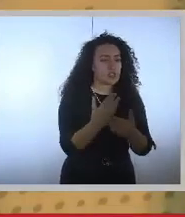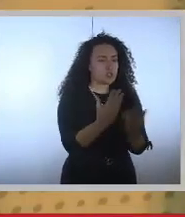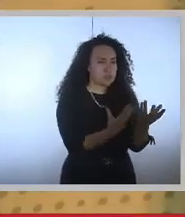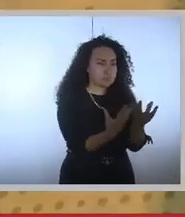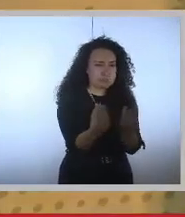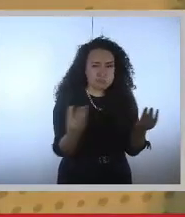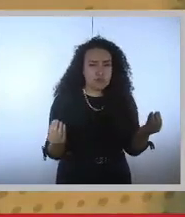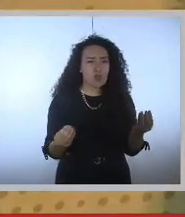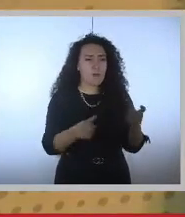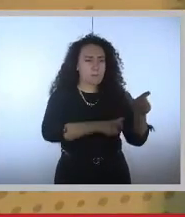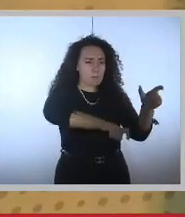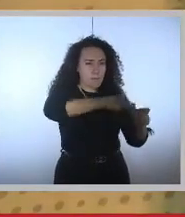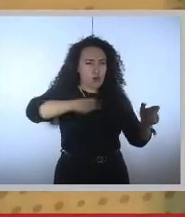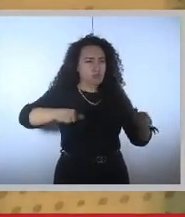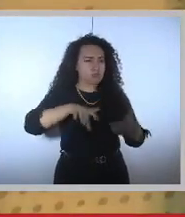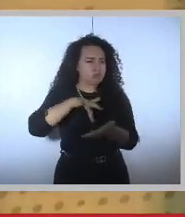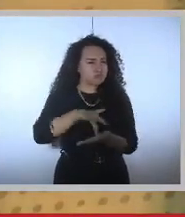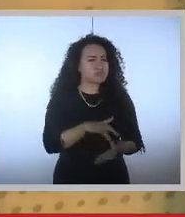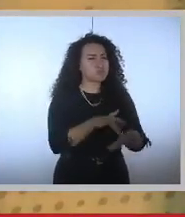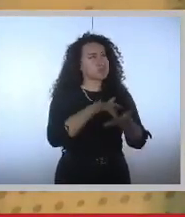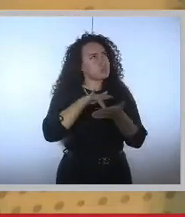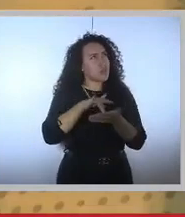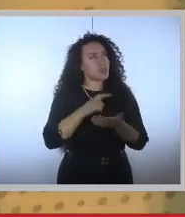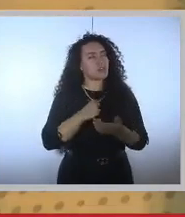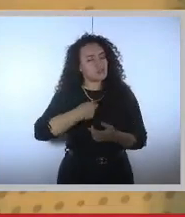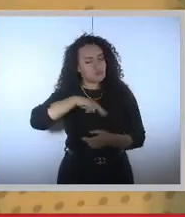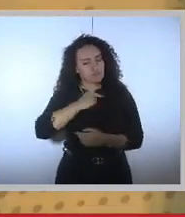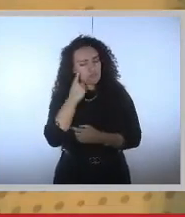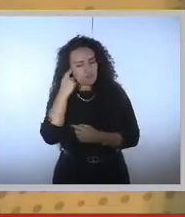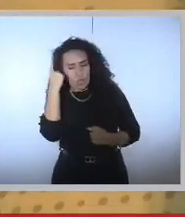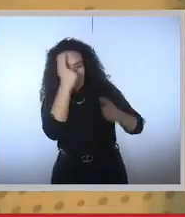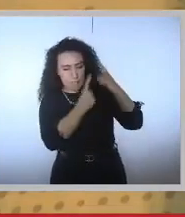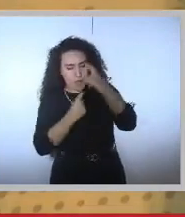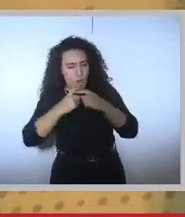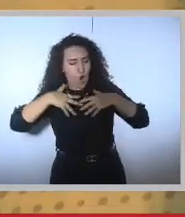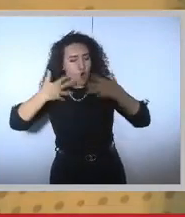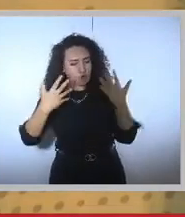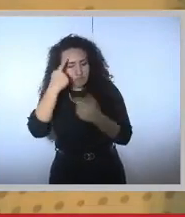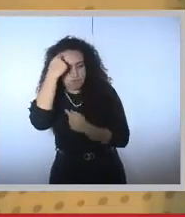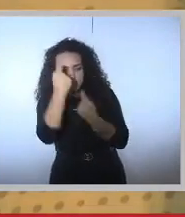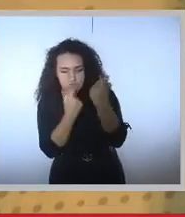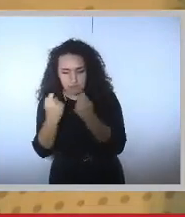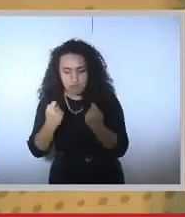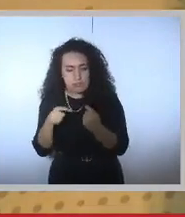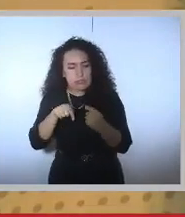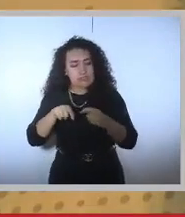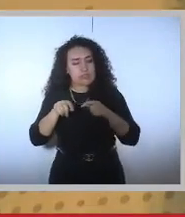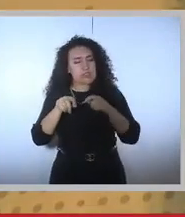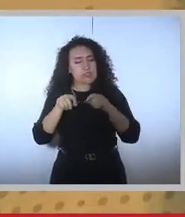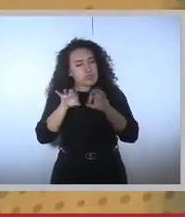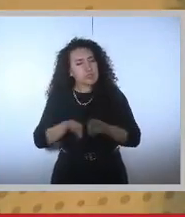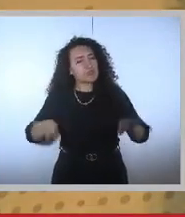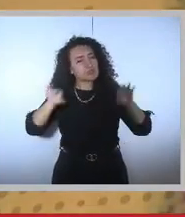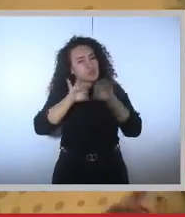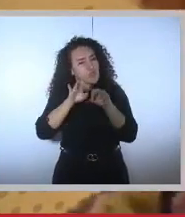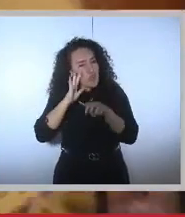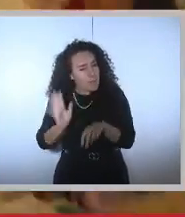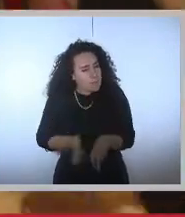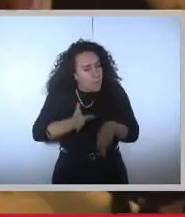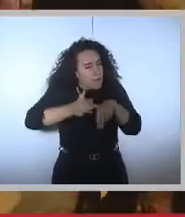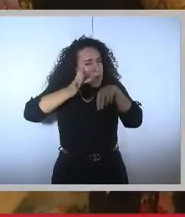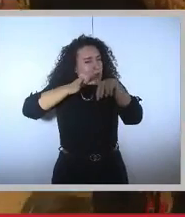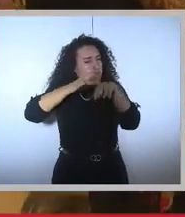pensar también las estrategias que consideramos relevantes para incidir efectivamente en